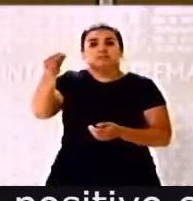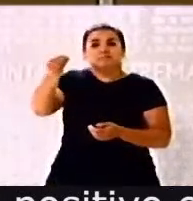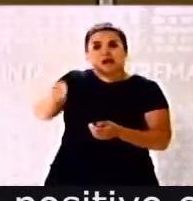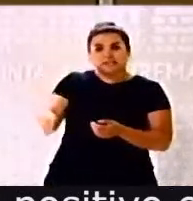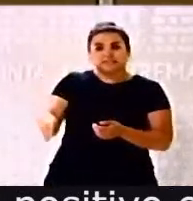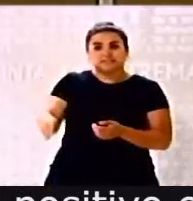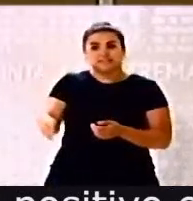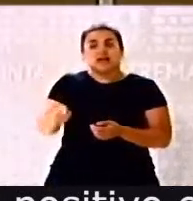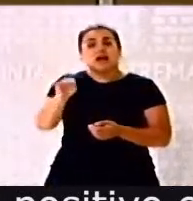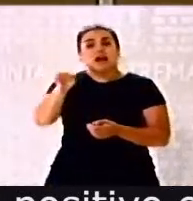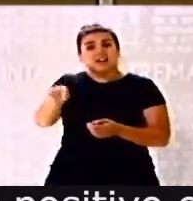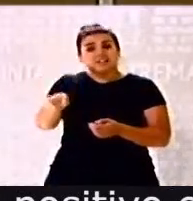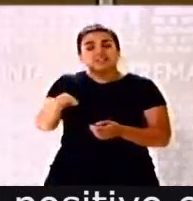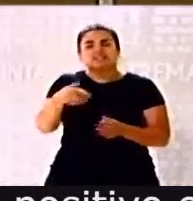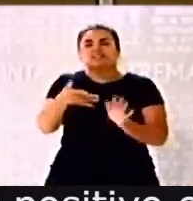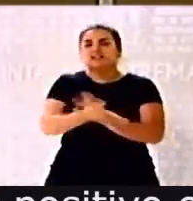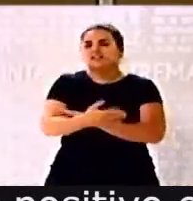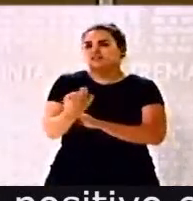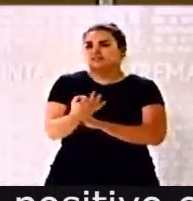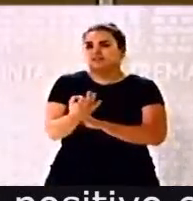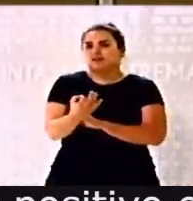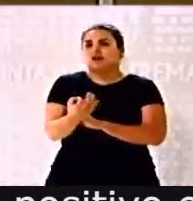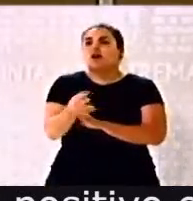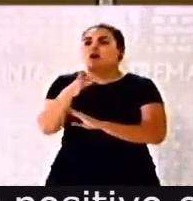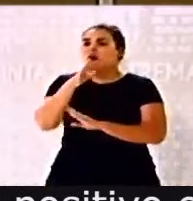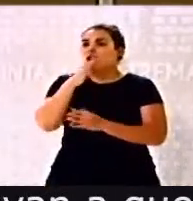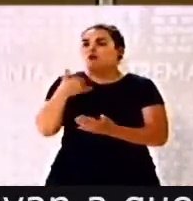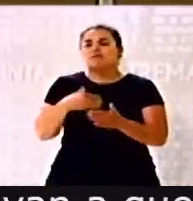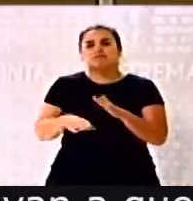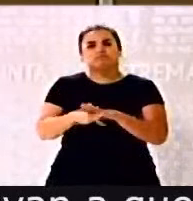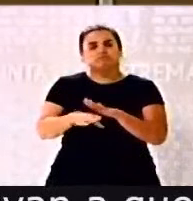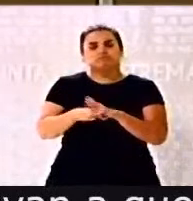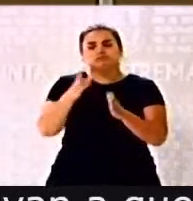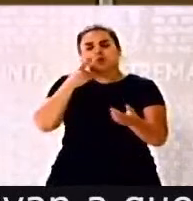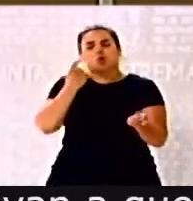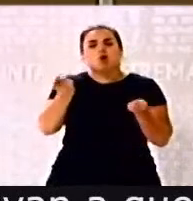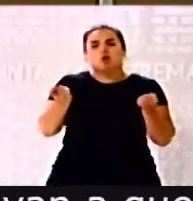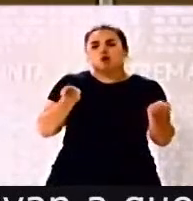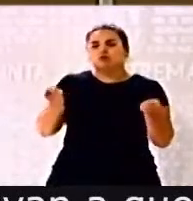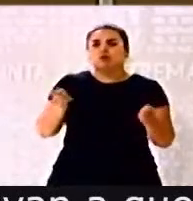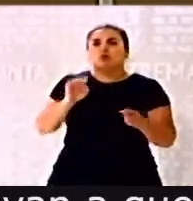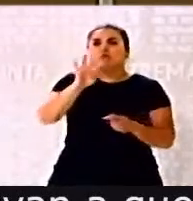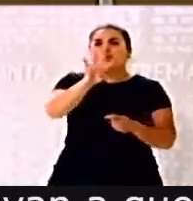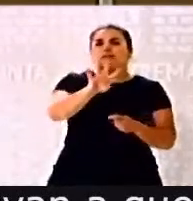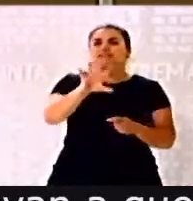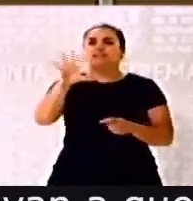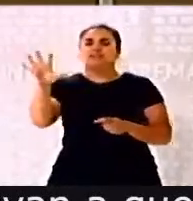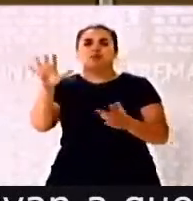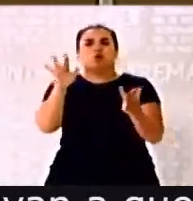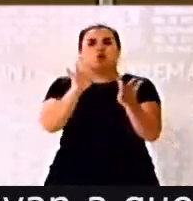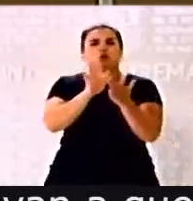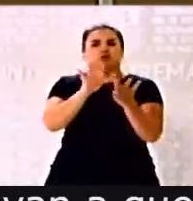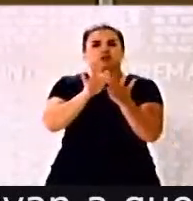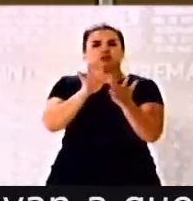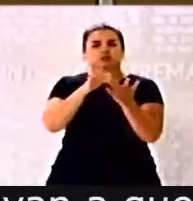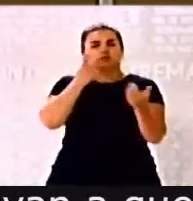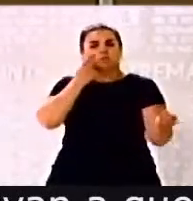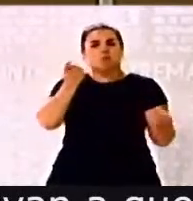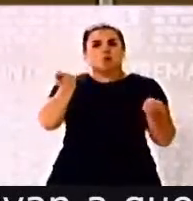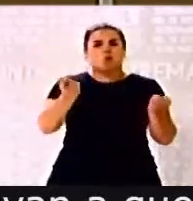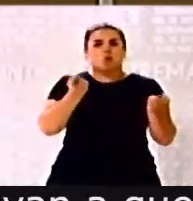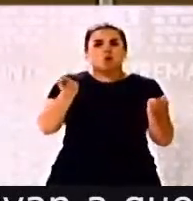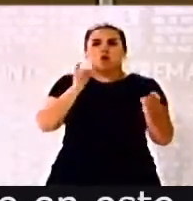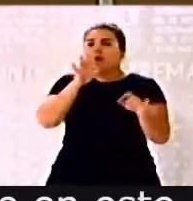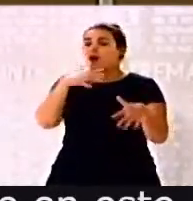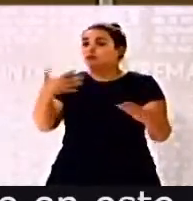lo que nos llevan a que tengamos que seguir a un total de 45 contactos que en este momento se